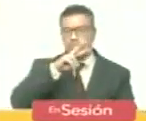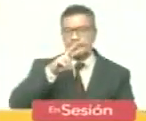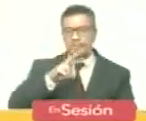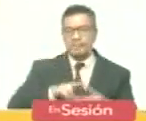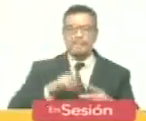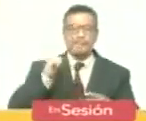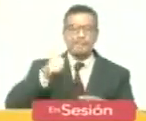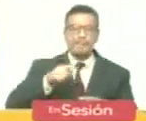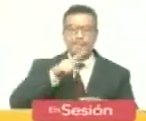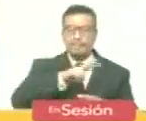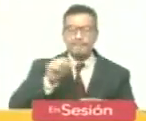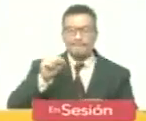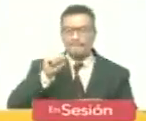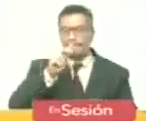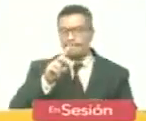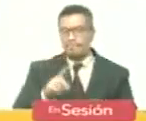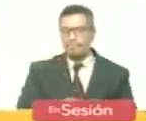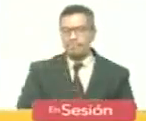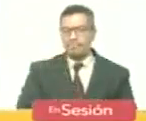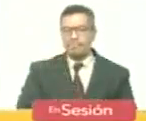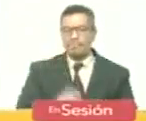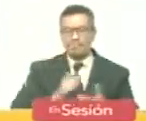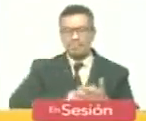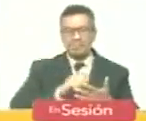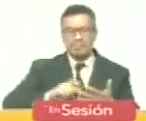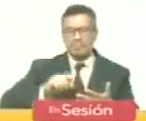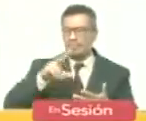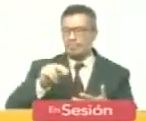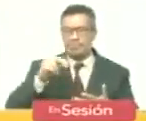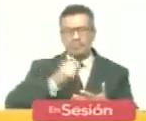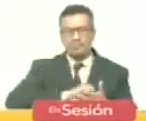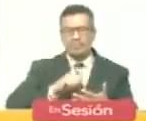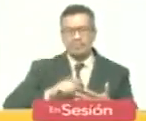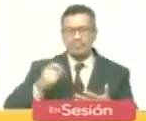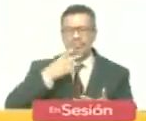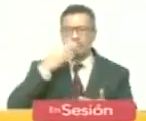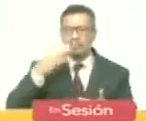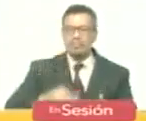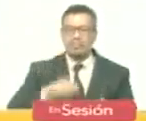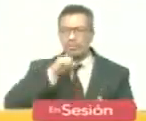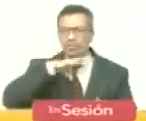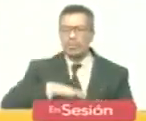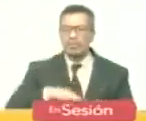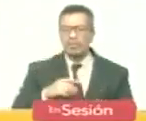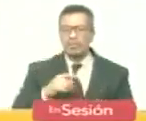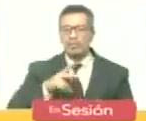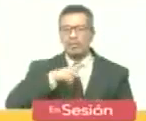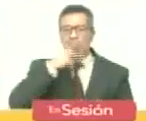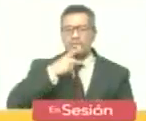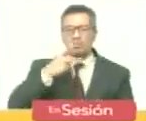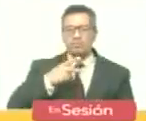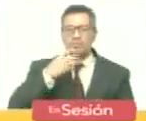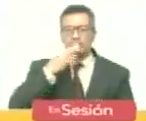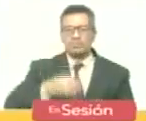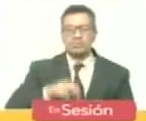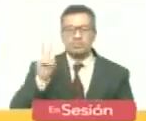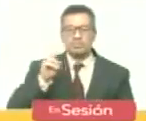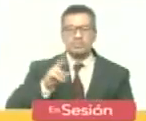siglo XXI, no se ha escrito todavía la verdadera historia política